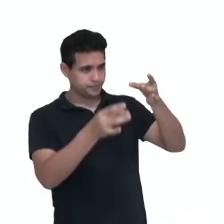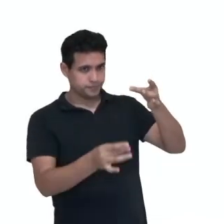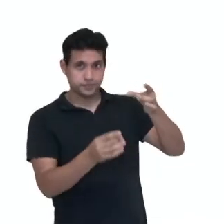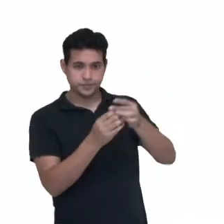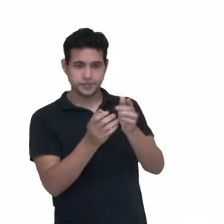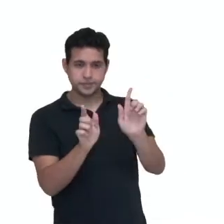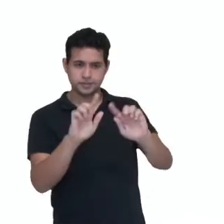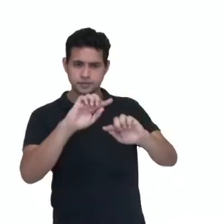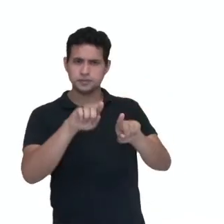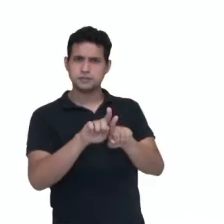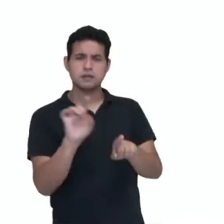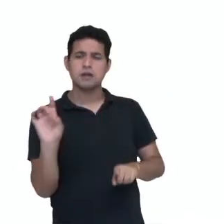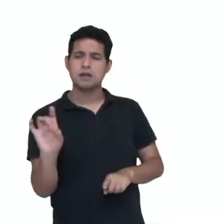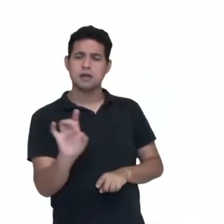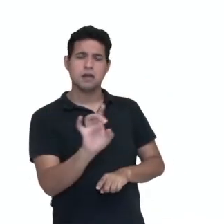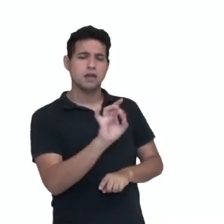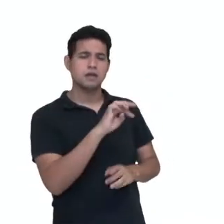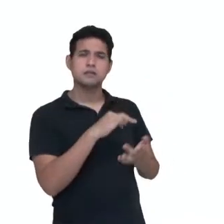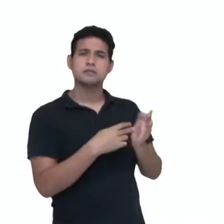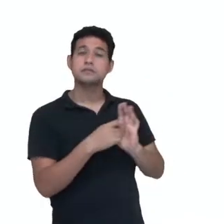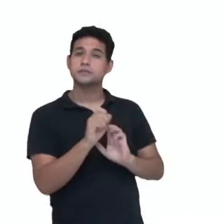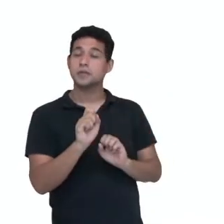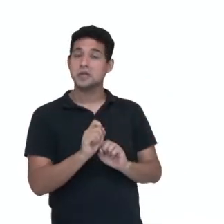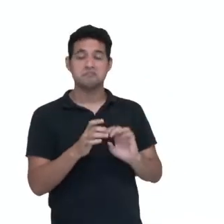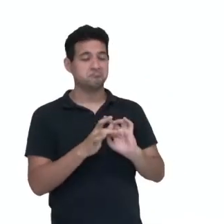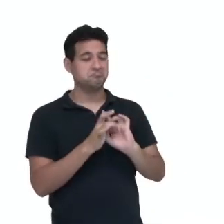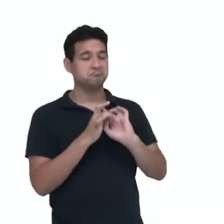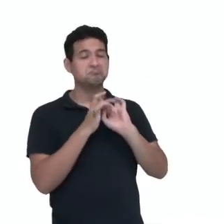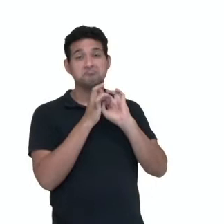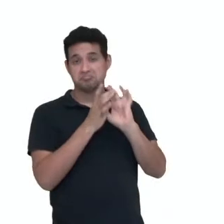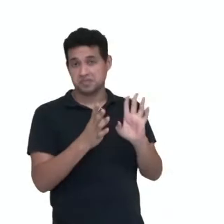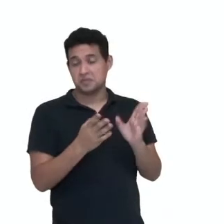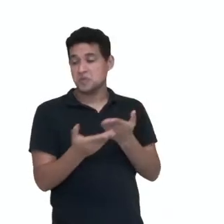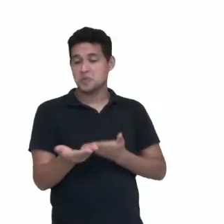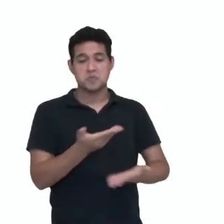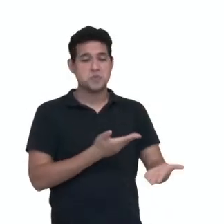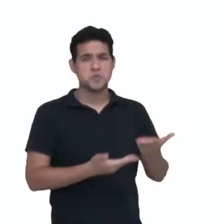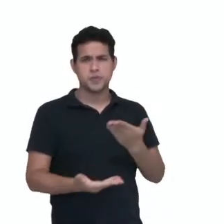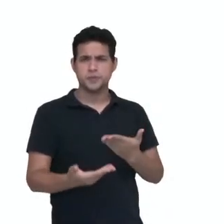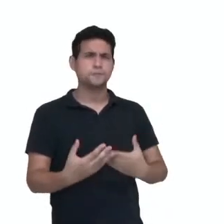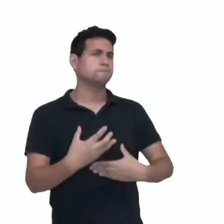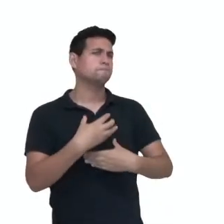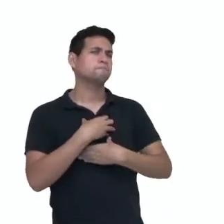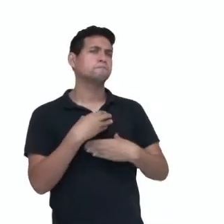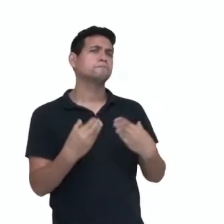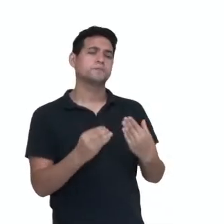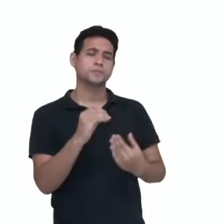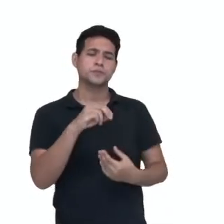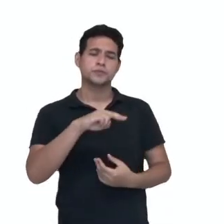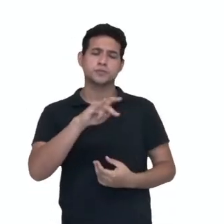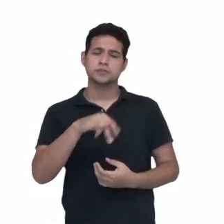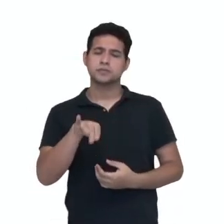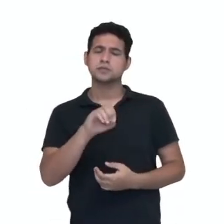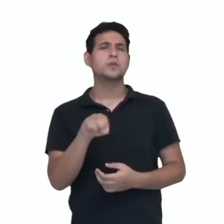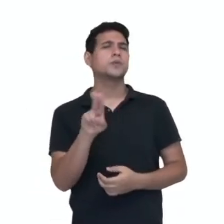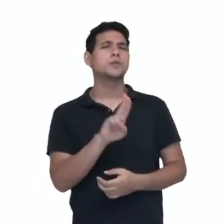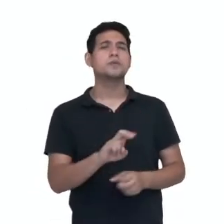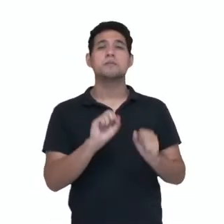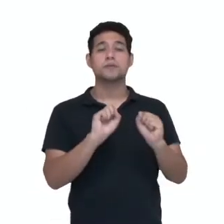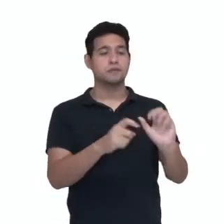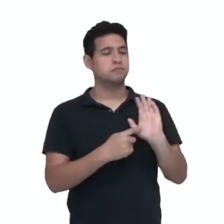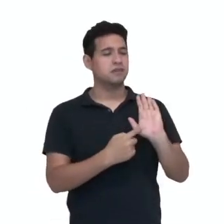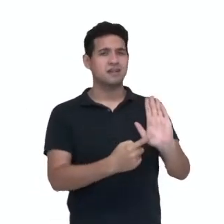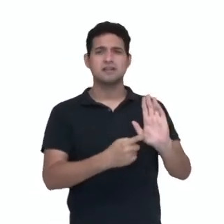gramaticales de manera que cada uno sea independiente del otro. Según el tipo de conjunción que se utiliza, se pueden